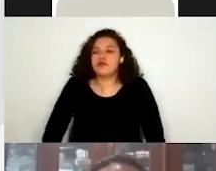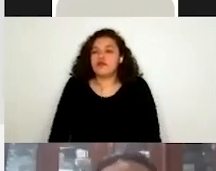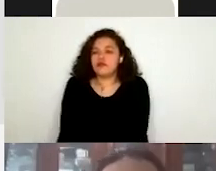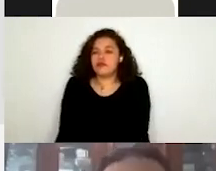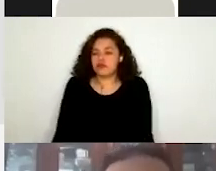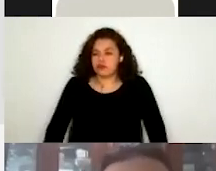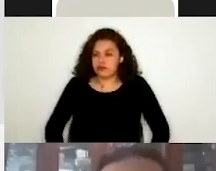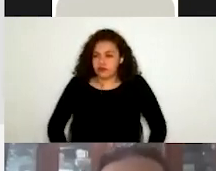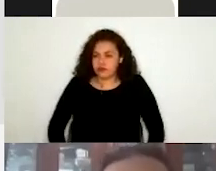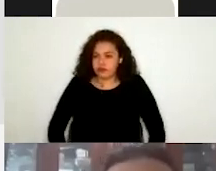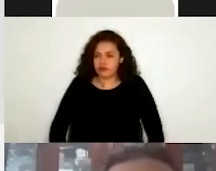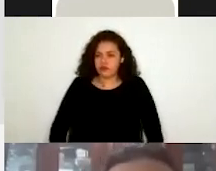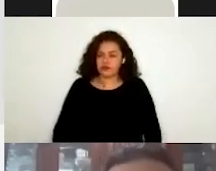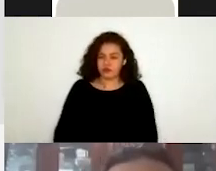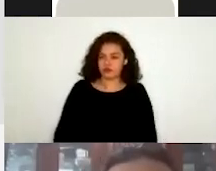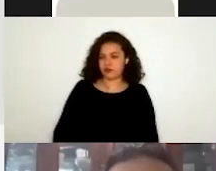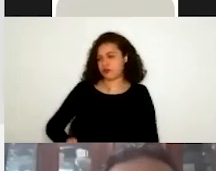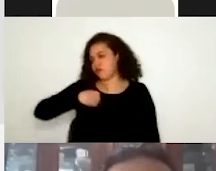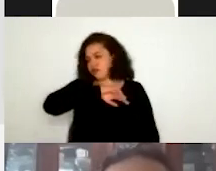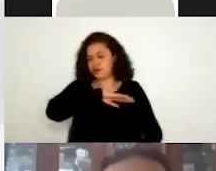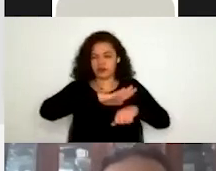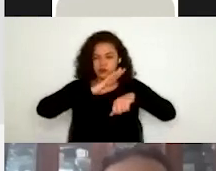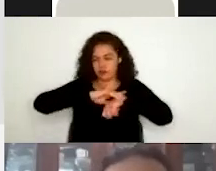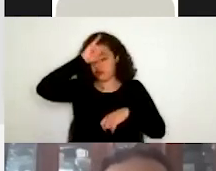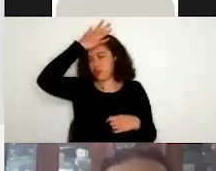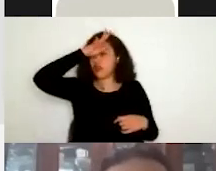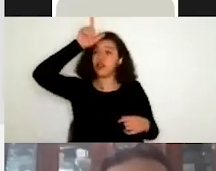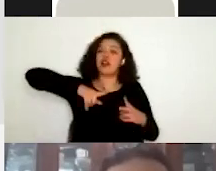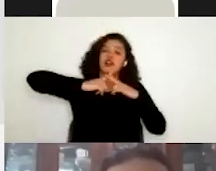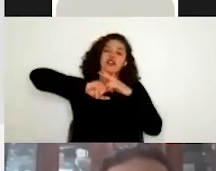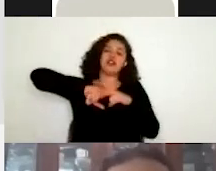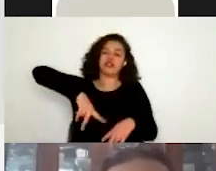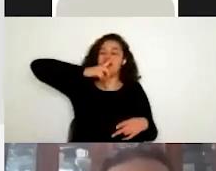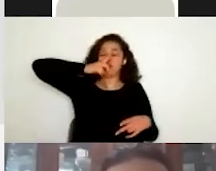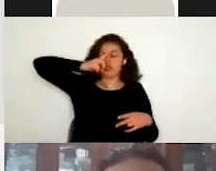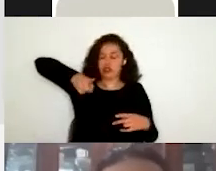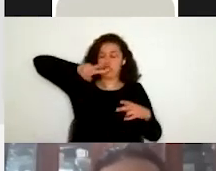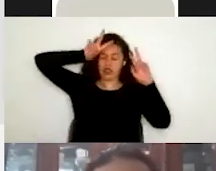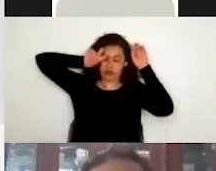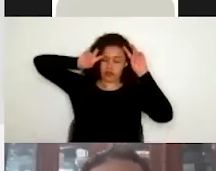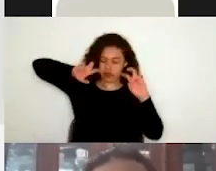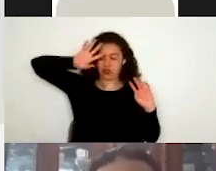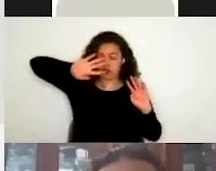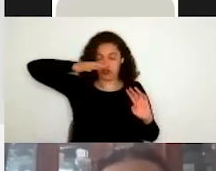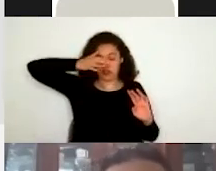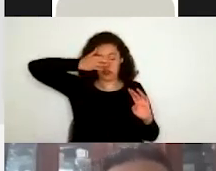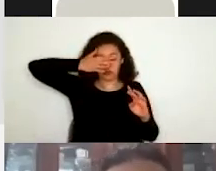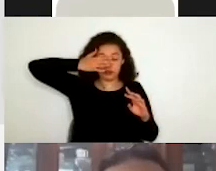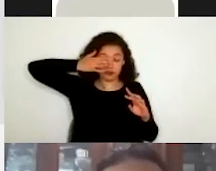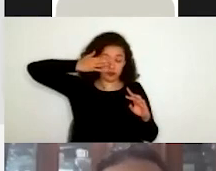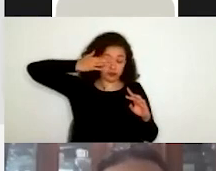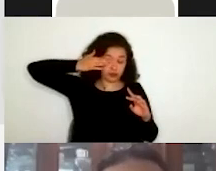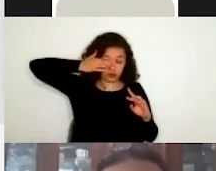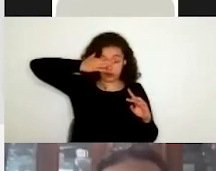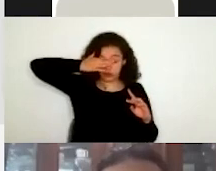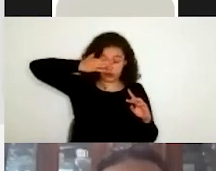Nosotros principalmente realizamos una portada mencionando de qué se trata. Aquí no lo ven ustedes,